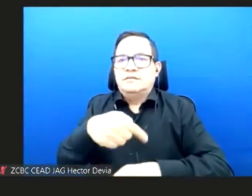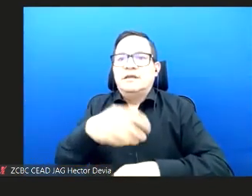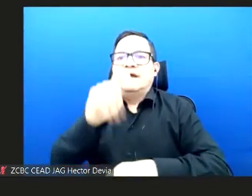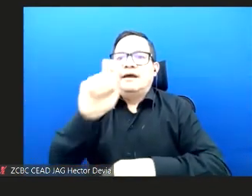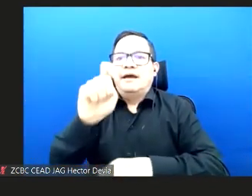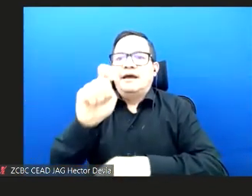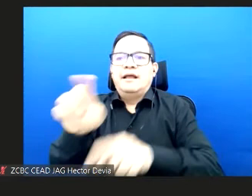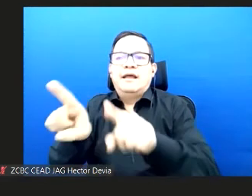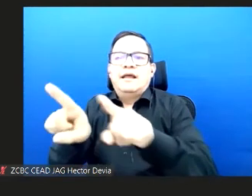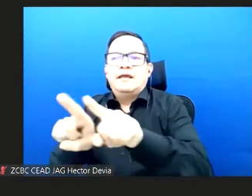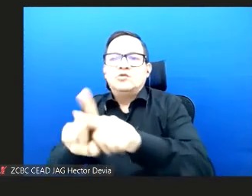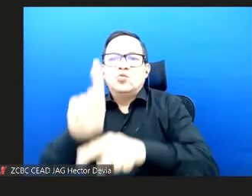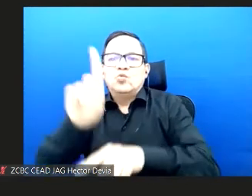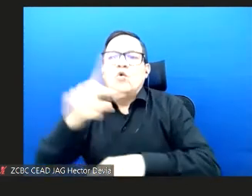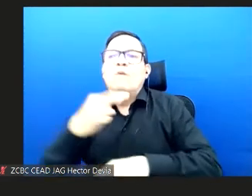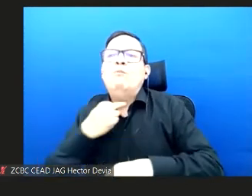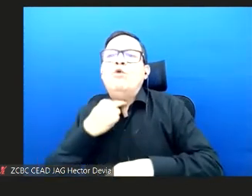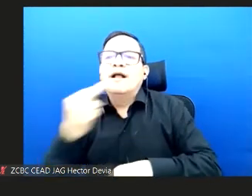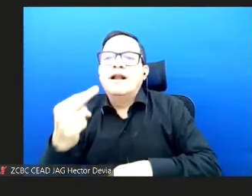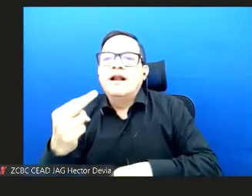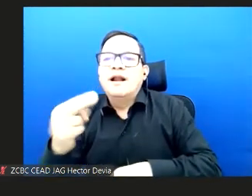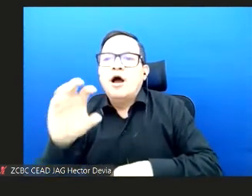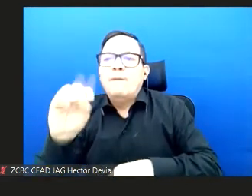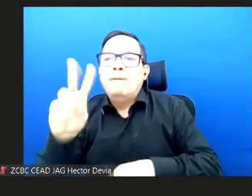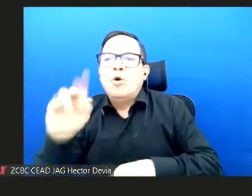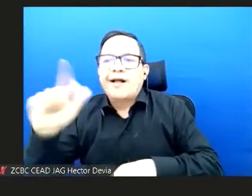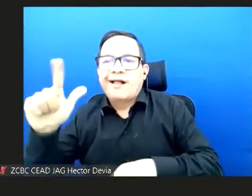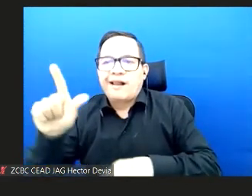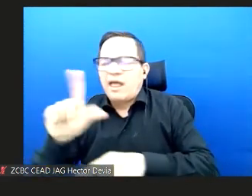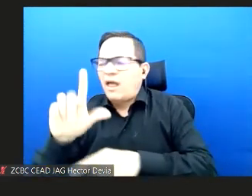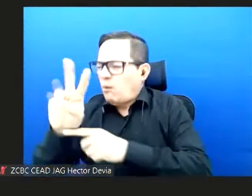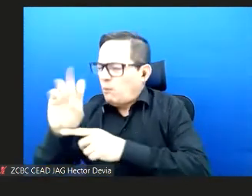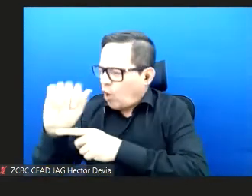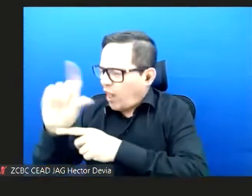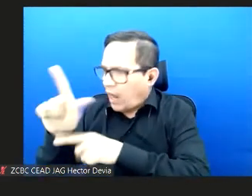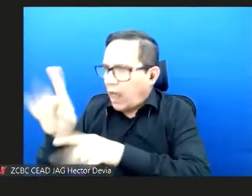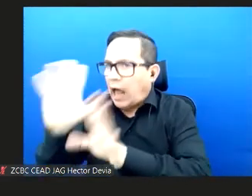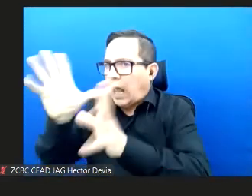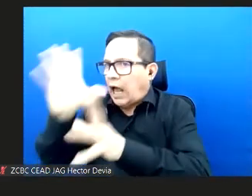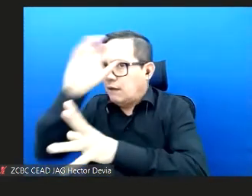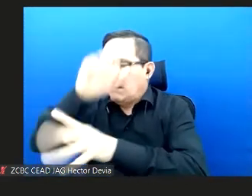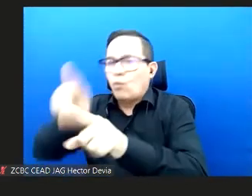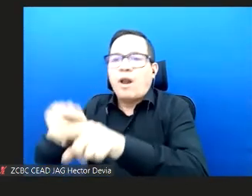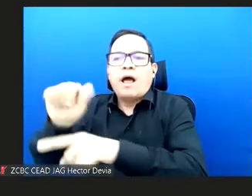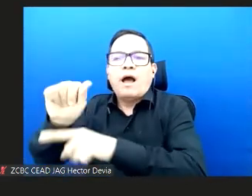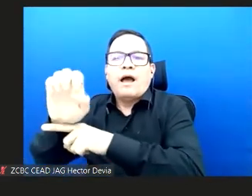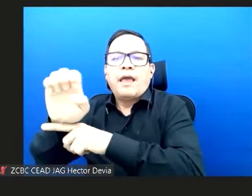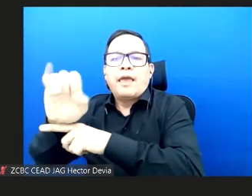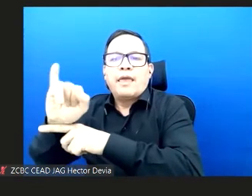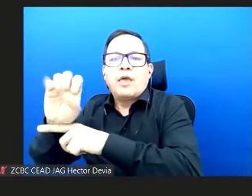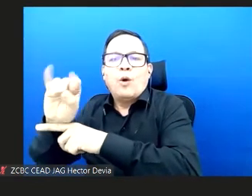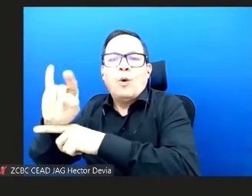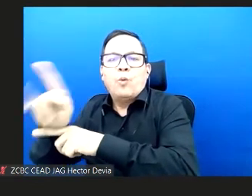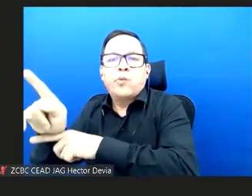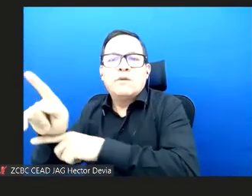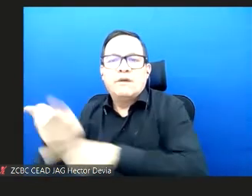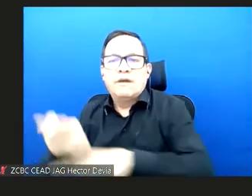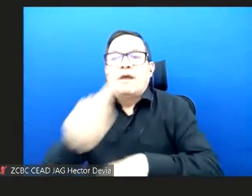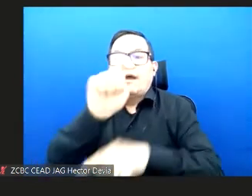sería lo mismo entre llaves X tales que X es un número natural, ¿sí? Y cerramos pues las